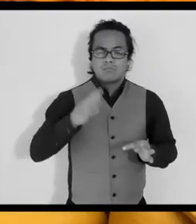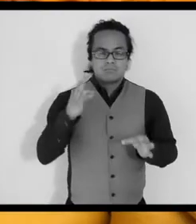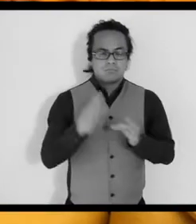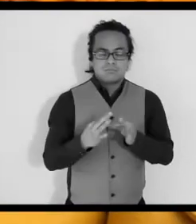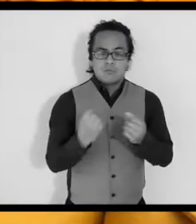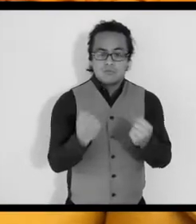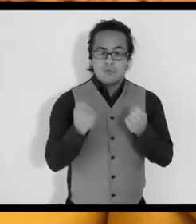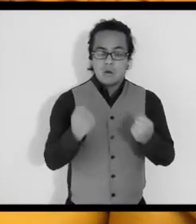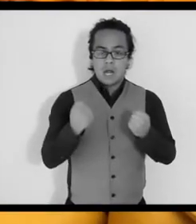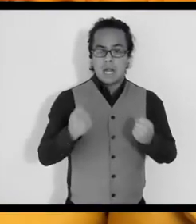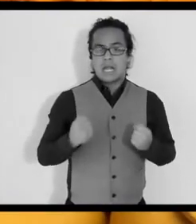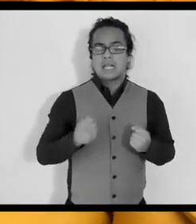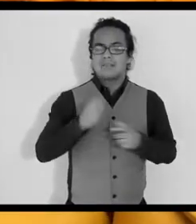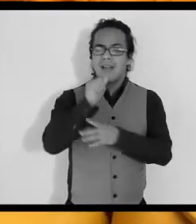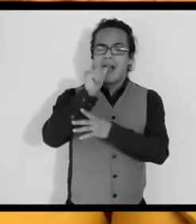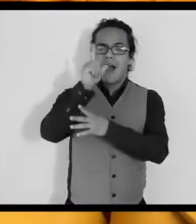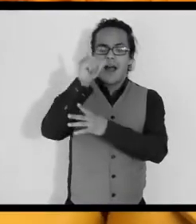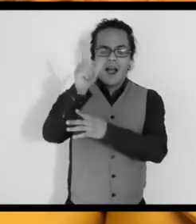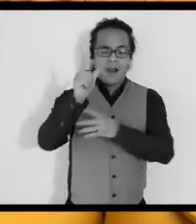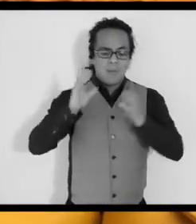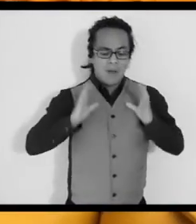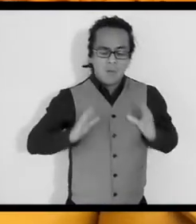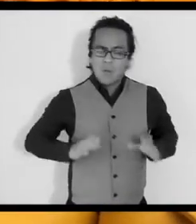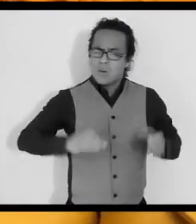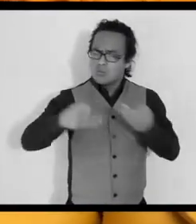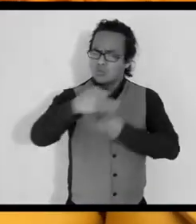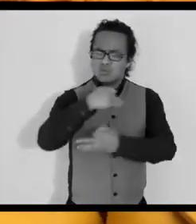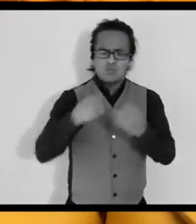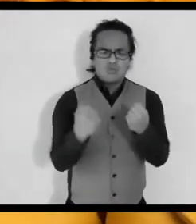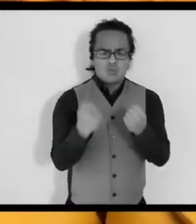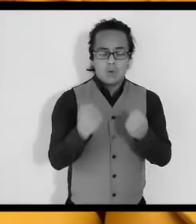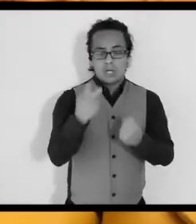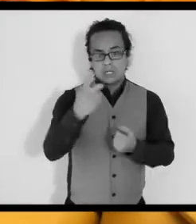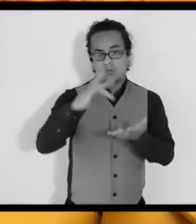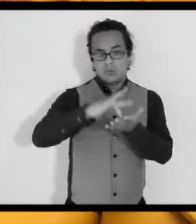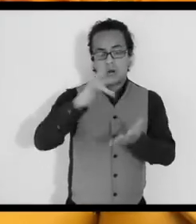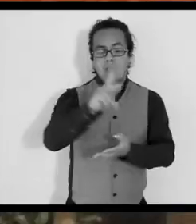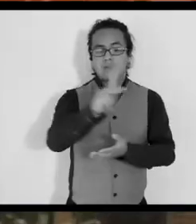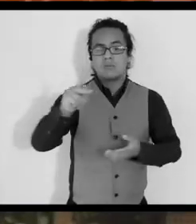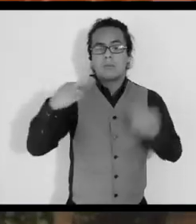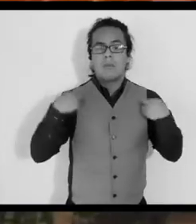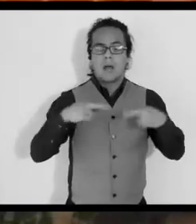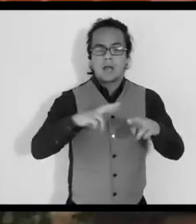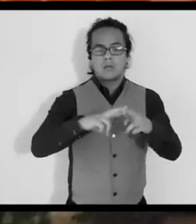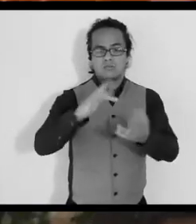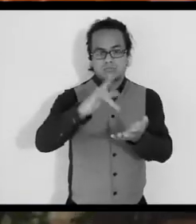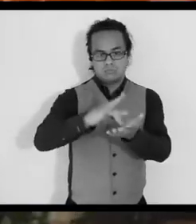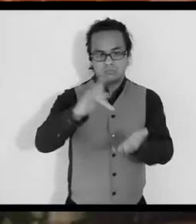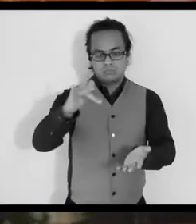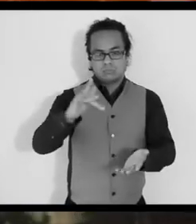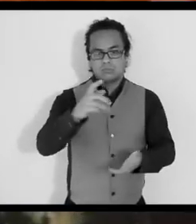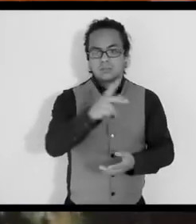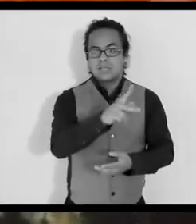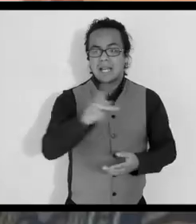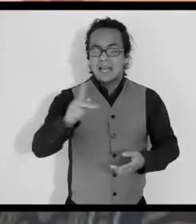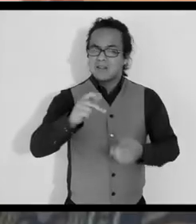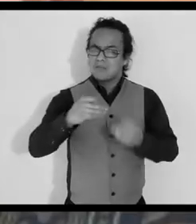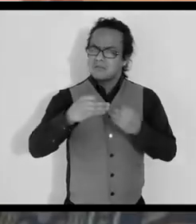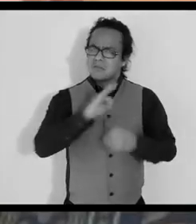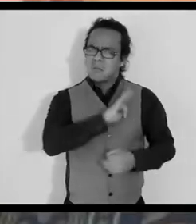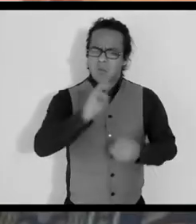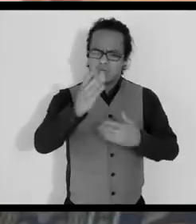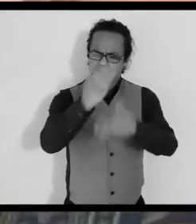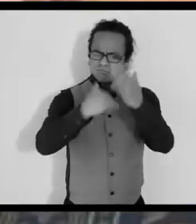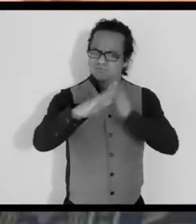Que sigan fortaleciendo espiritualmente, físicamente. Primero que nada es agradecer a los profesores. Para